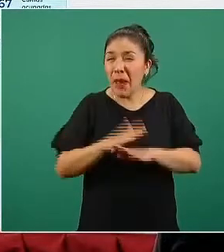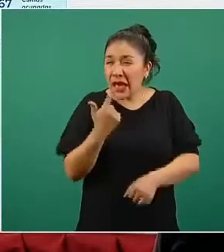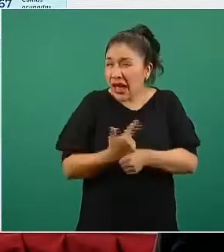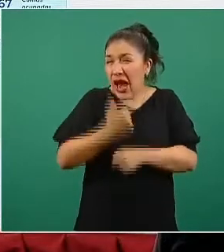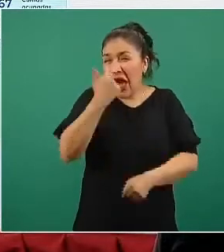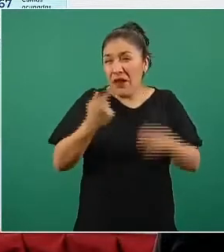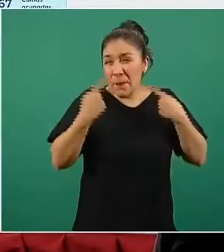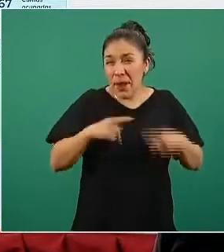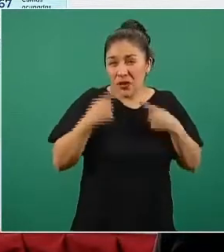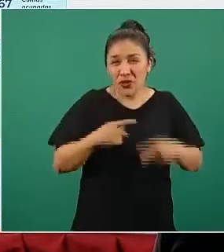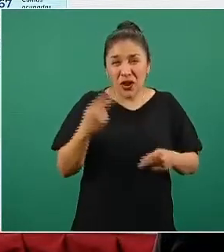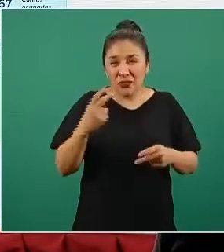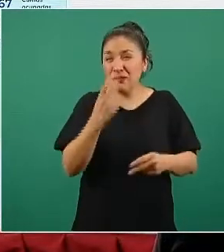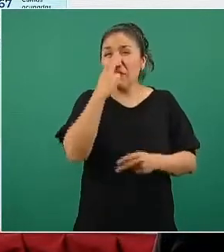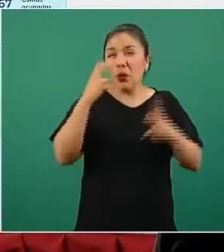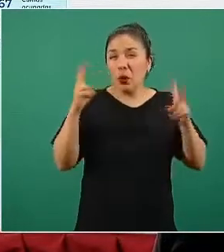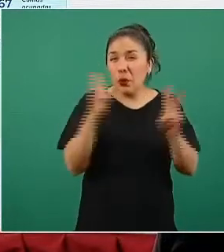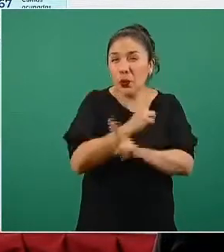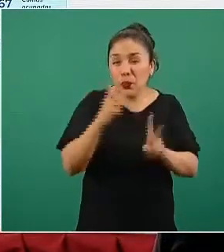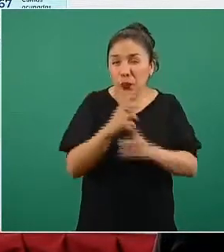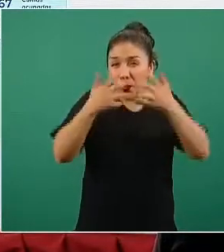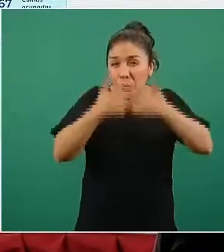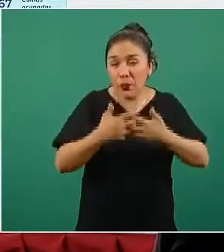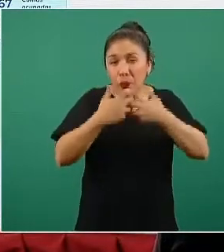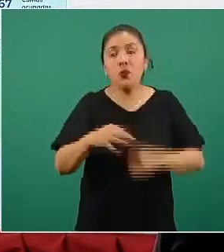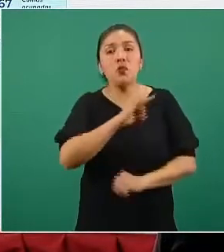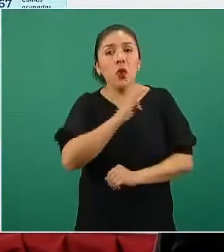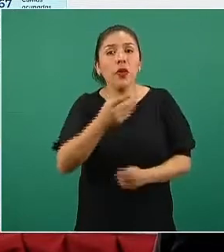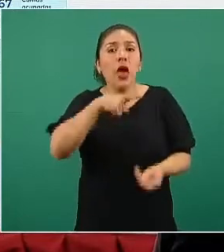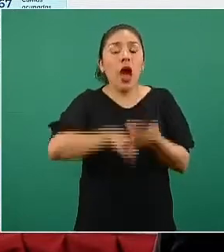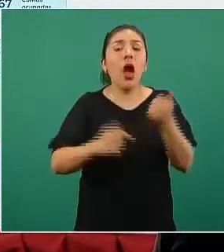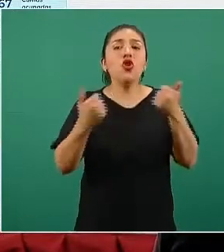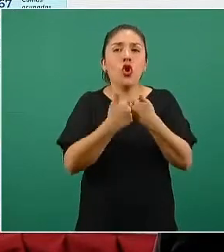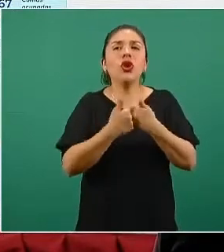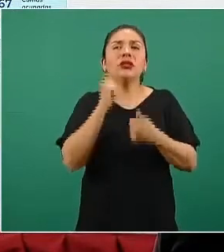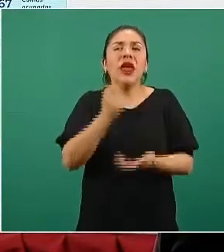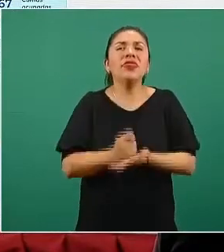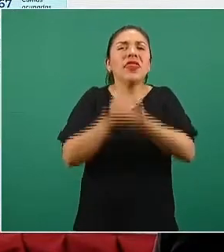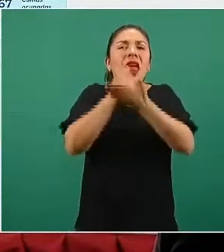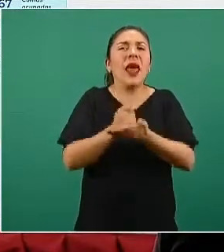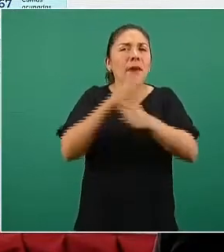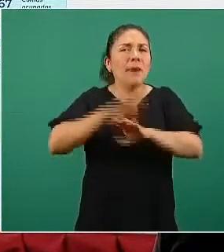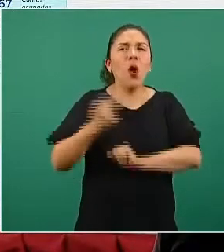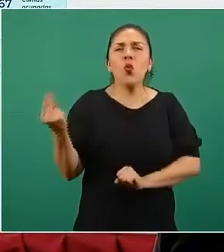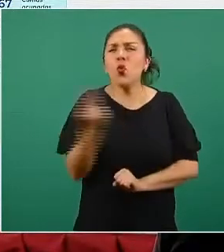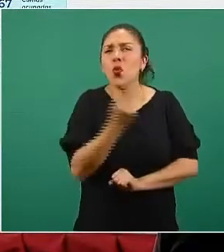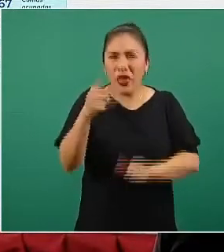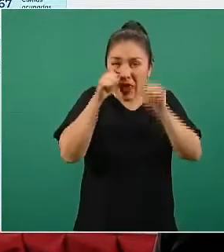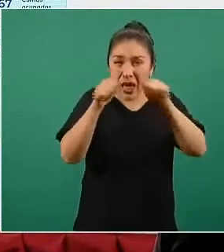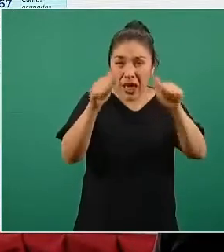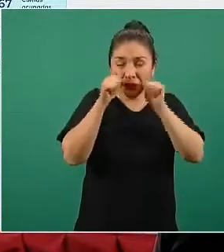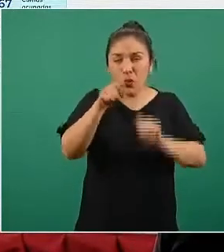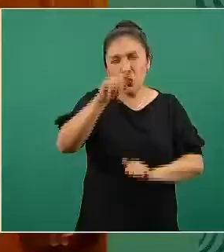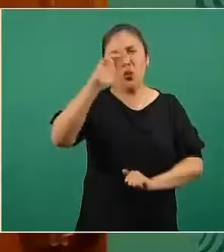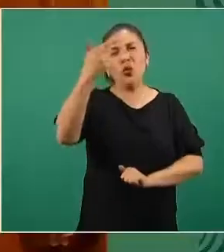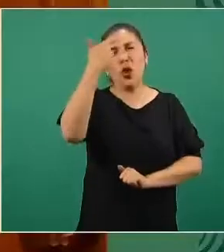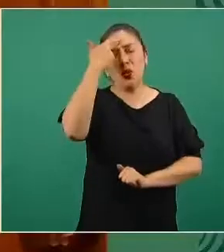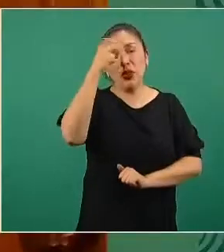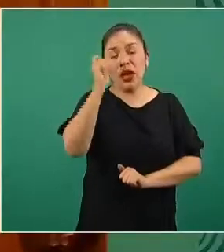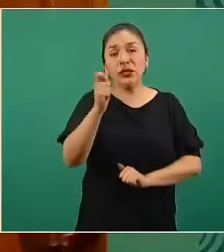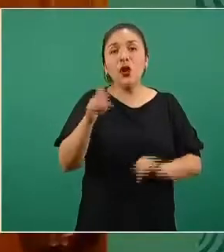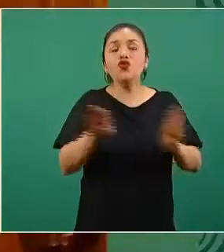críticos, pueden estar estas dentro o no de una terapia intensiva, de una unidad de terapia intensiva. Hay que recordar que